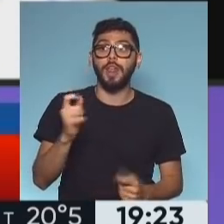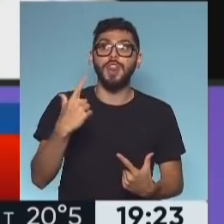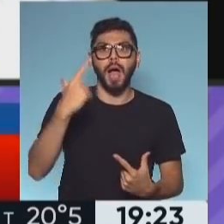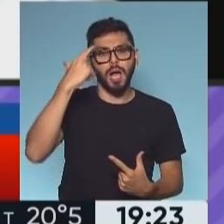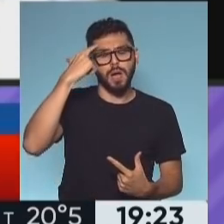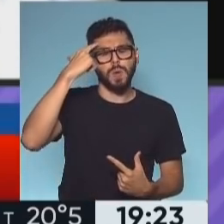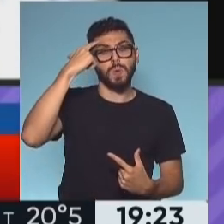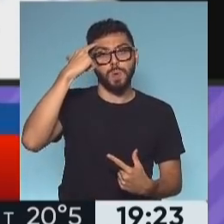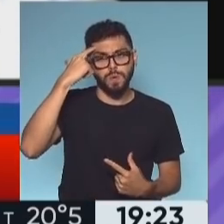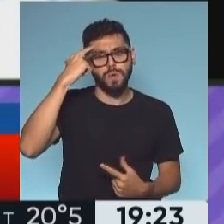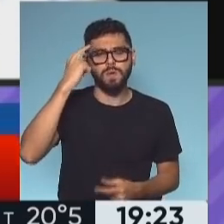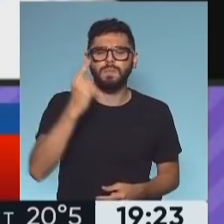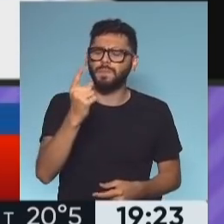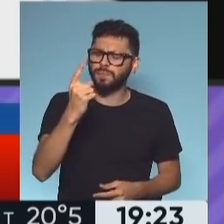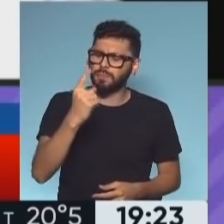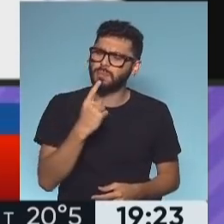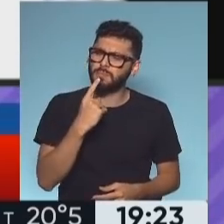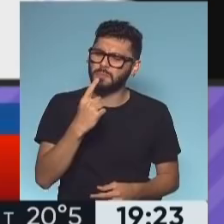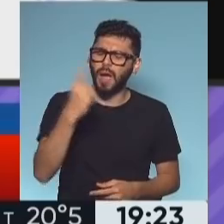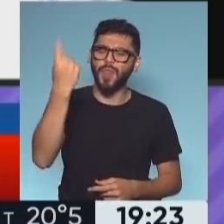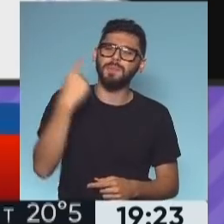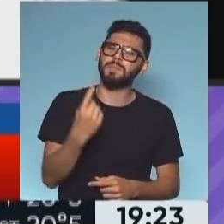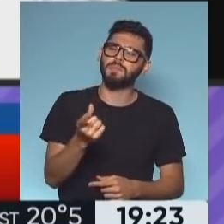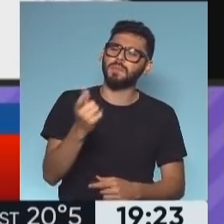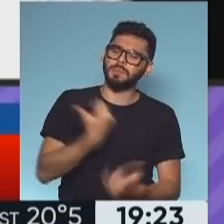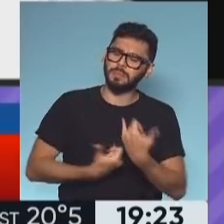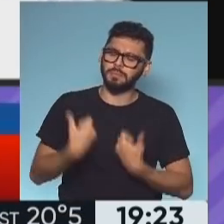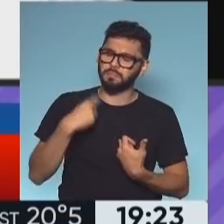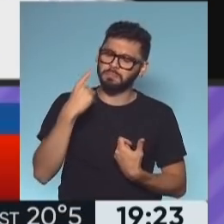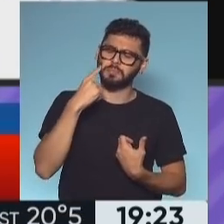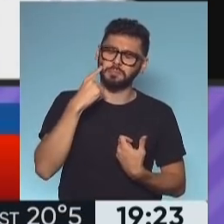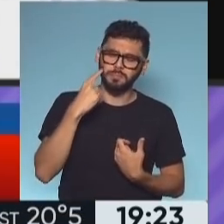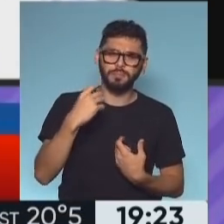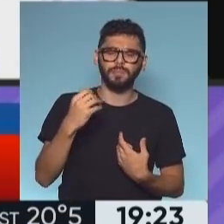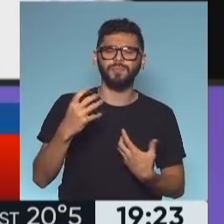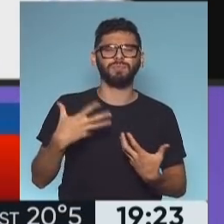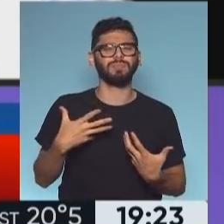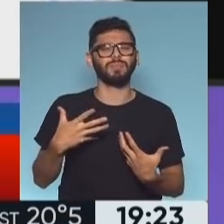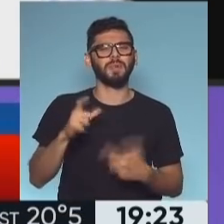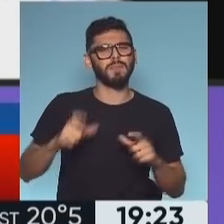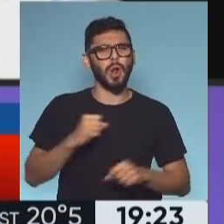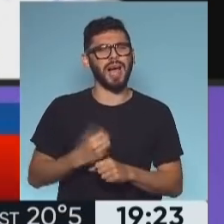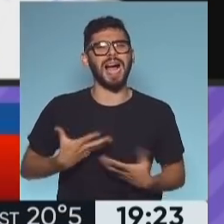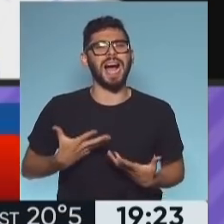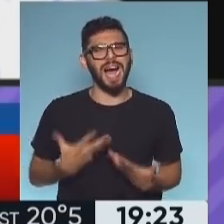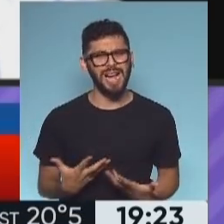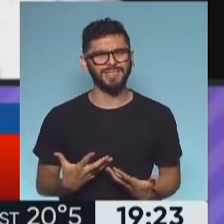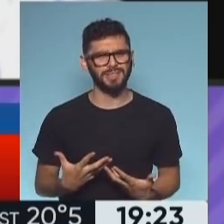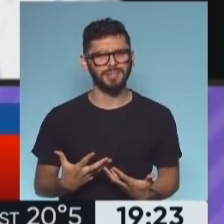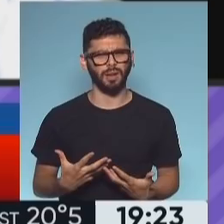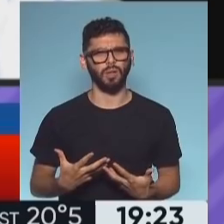Arnaldo, vuelvo a algo que decían en su primera respuesta, cuando creo que ahí hablaba del agotamiento, de la fatiga del